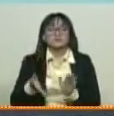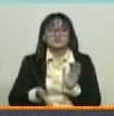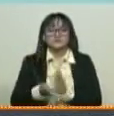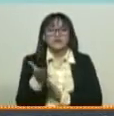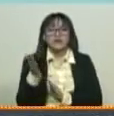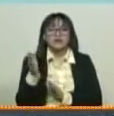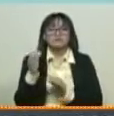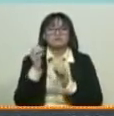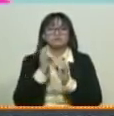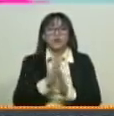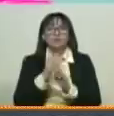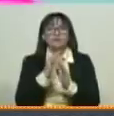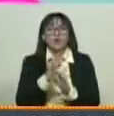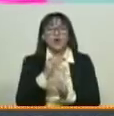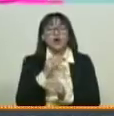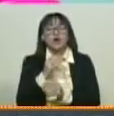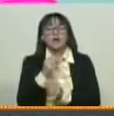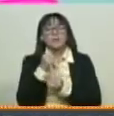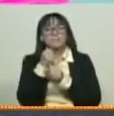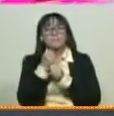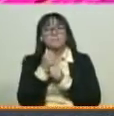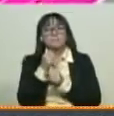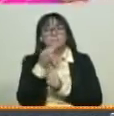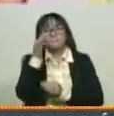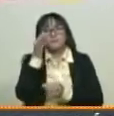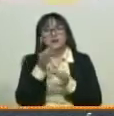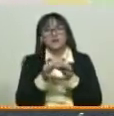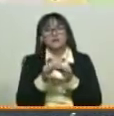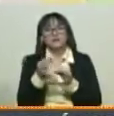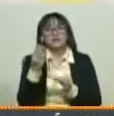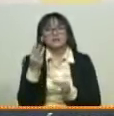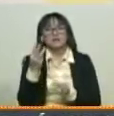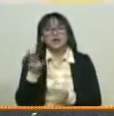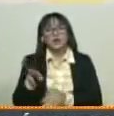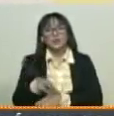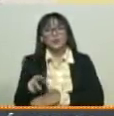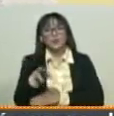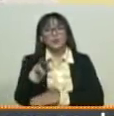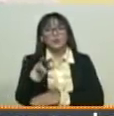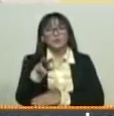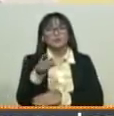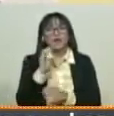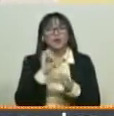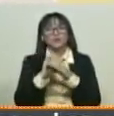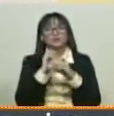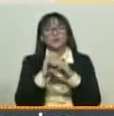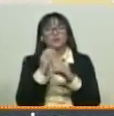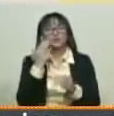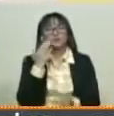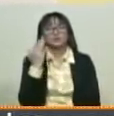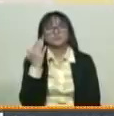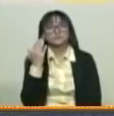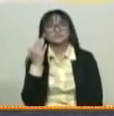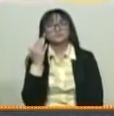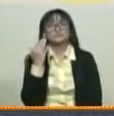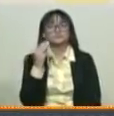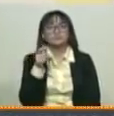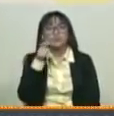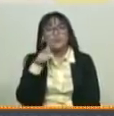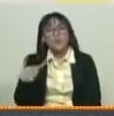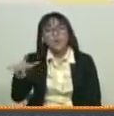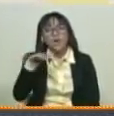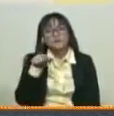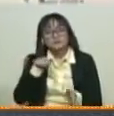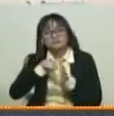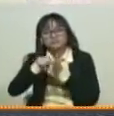la caravana de la esperanza en tres rutas que vamos a hacer en autobuses. Nos vamos a ir